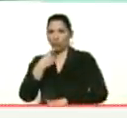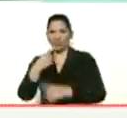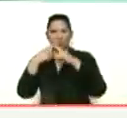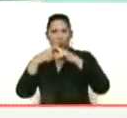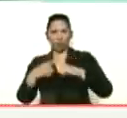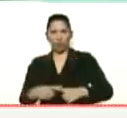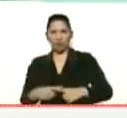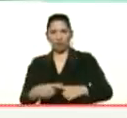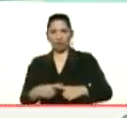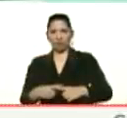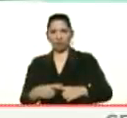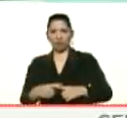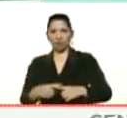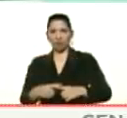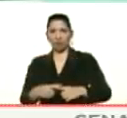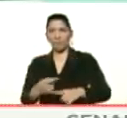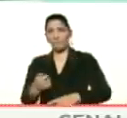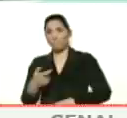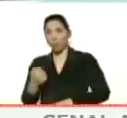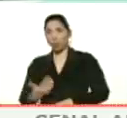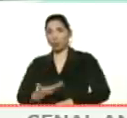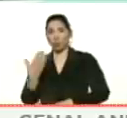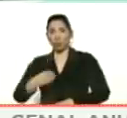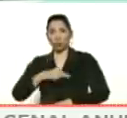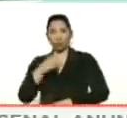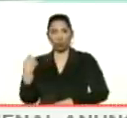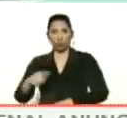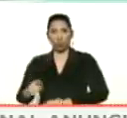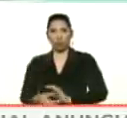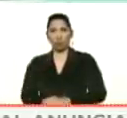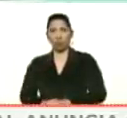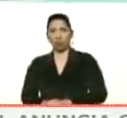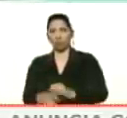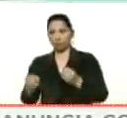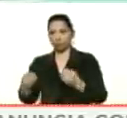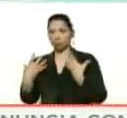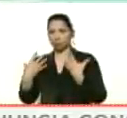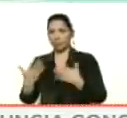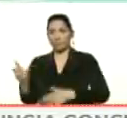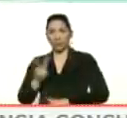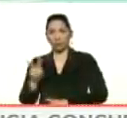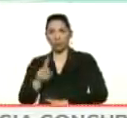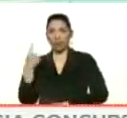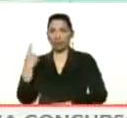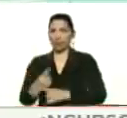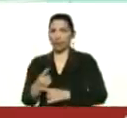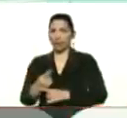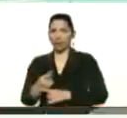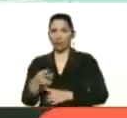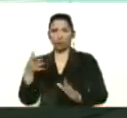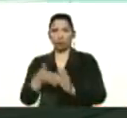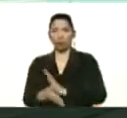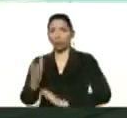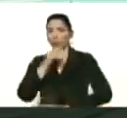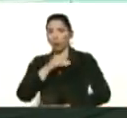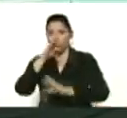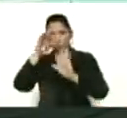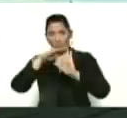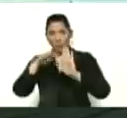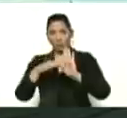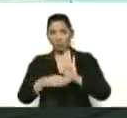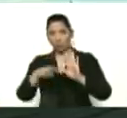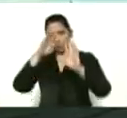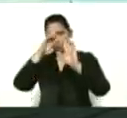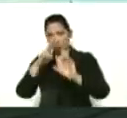totalidad, de los focos importantes que hemos tenido en Venezuela tiene que ver con incumplimiento de las normas